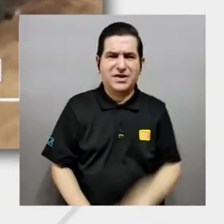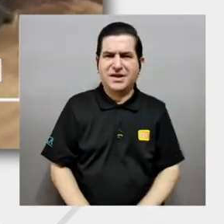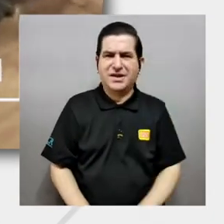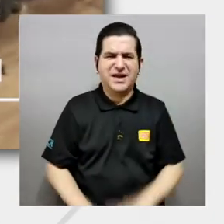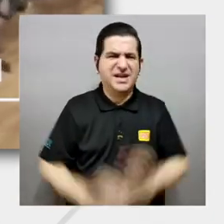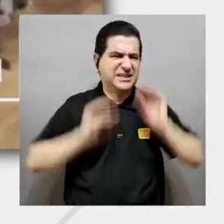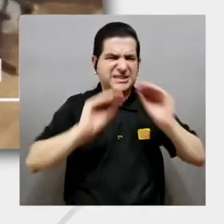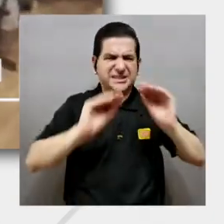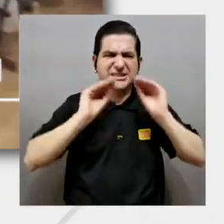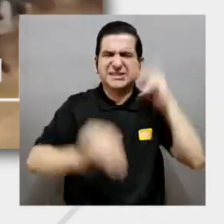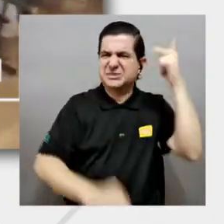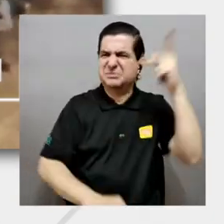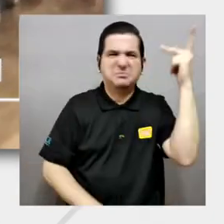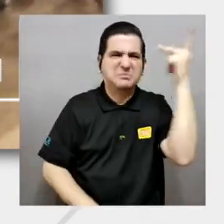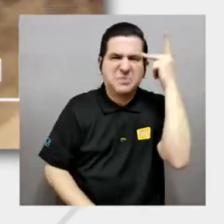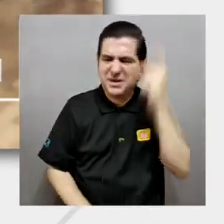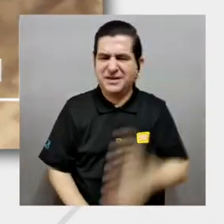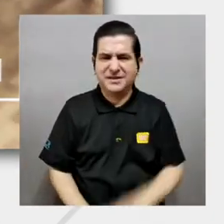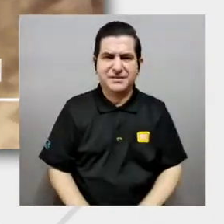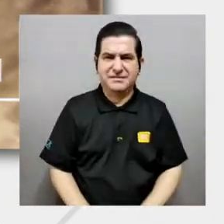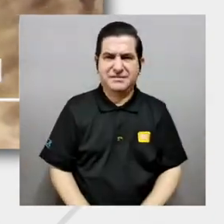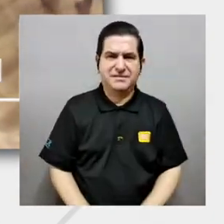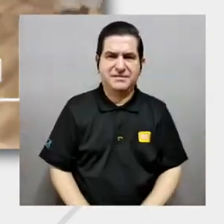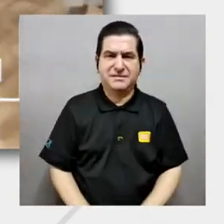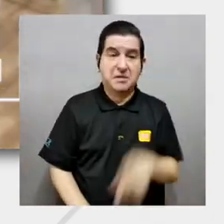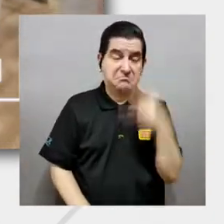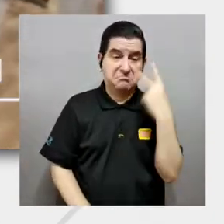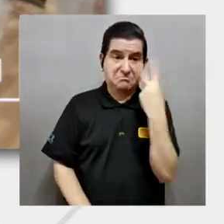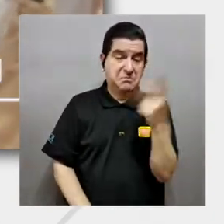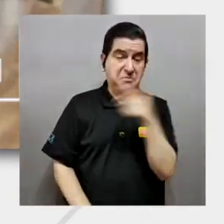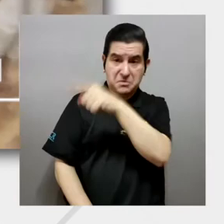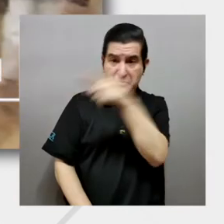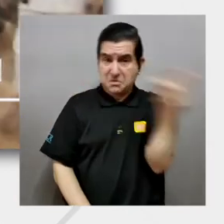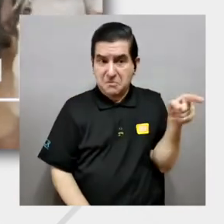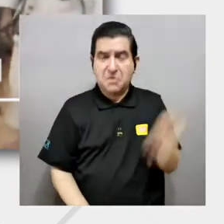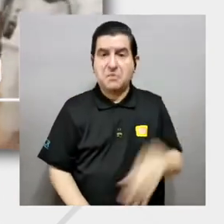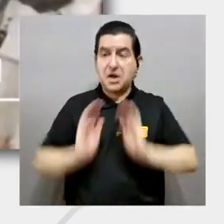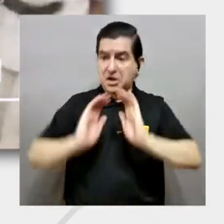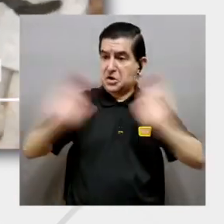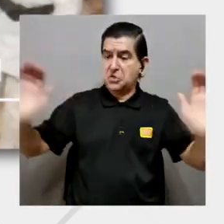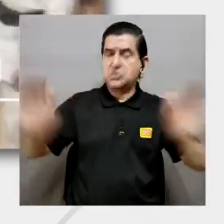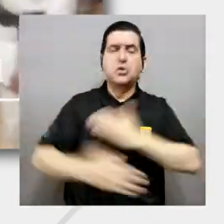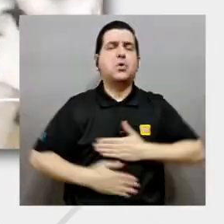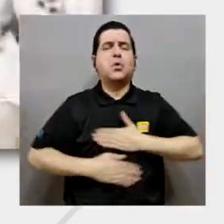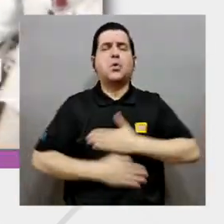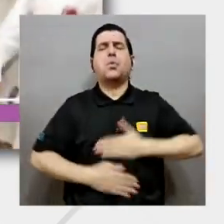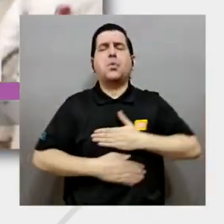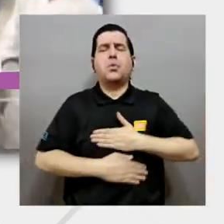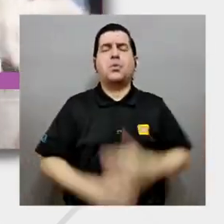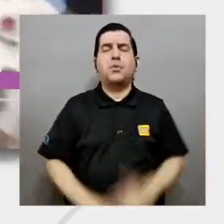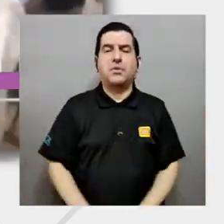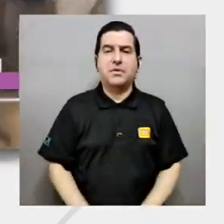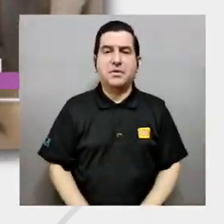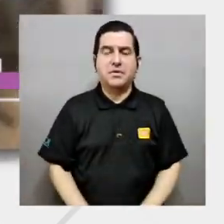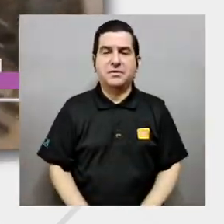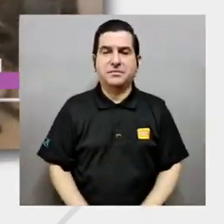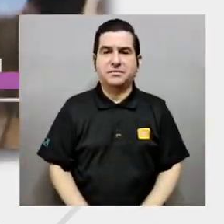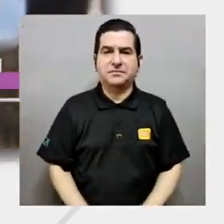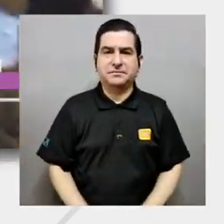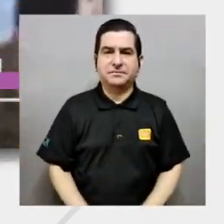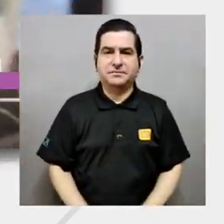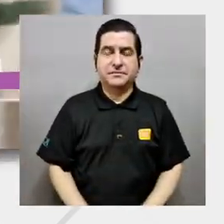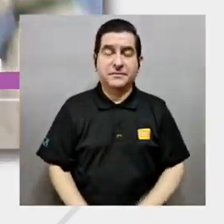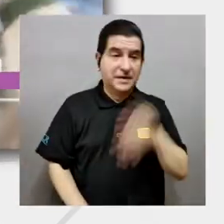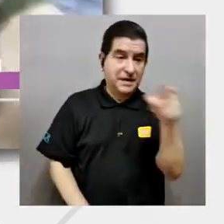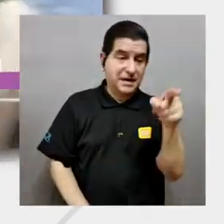implementando ninguna ideología de género, no se le está metiendo politiquería, no se le está, y vean, pueden ver, aquí están los niños disfrutando, aquí